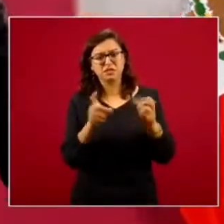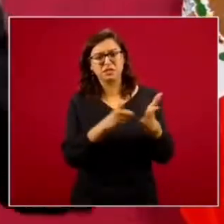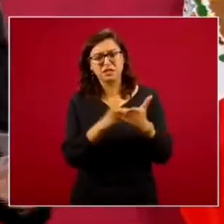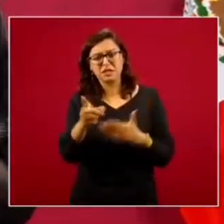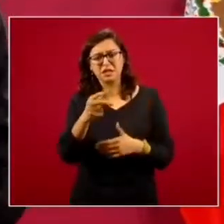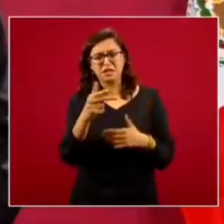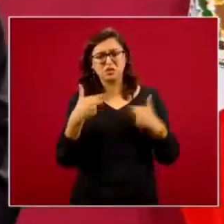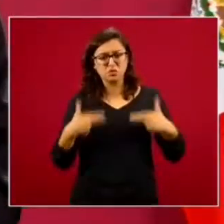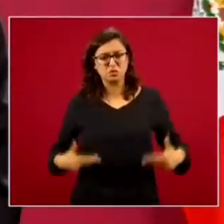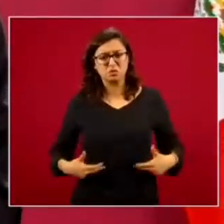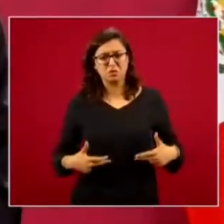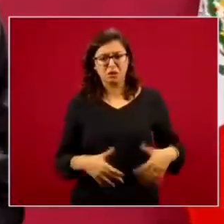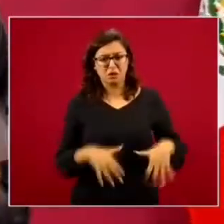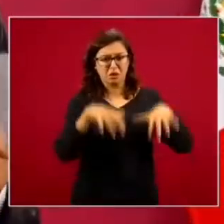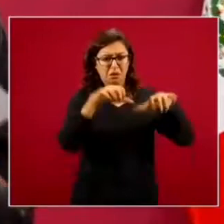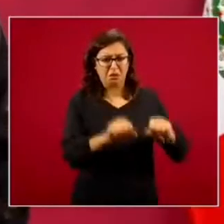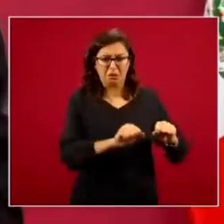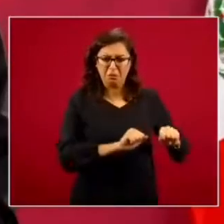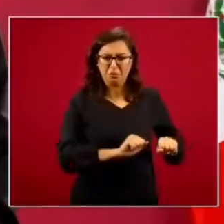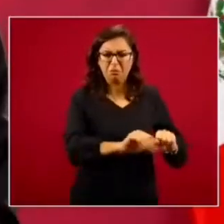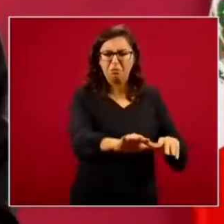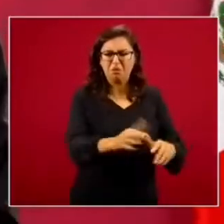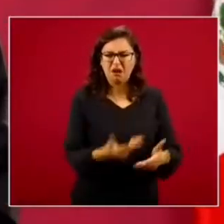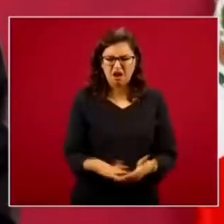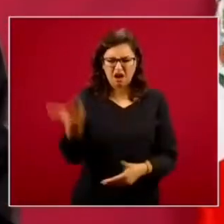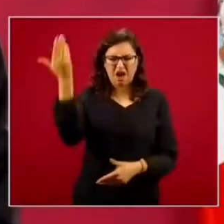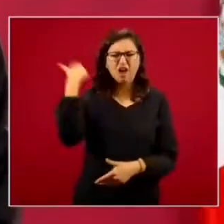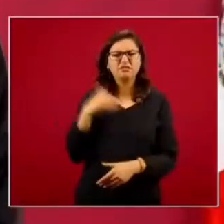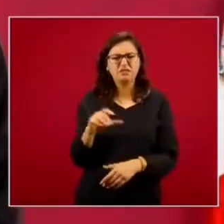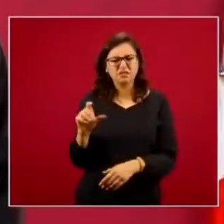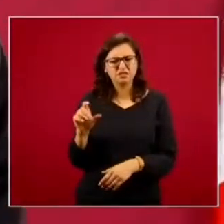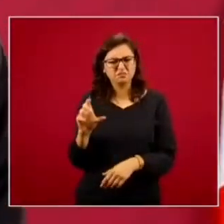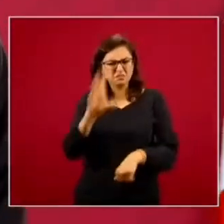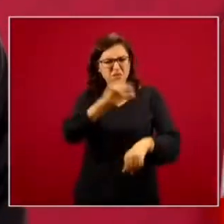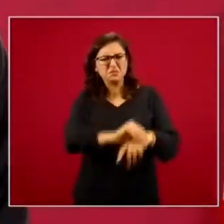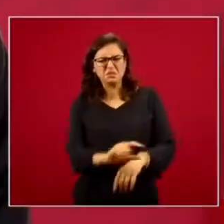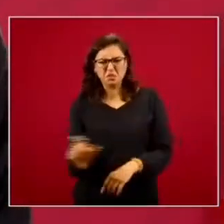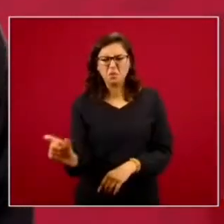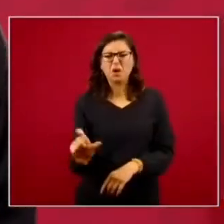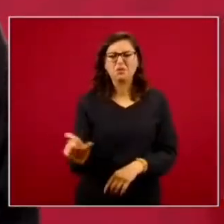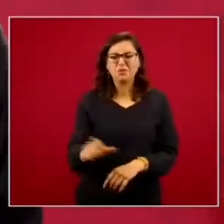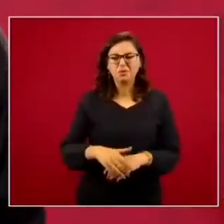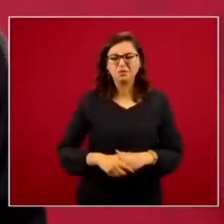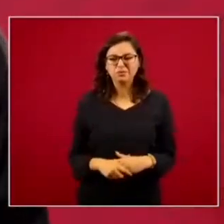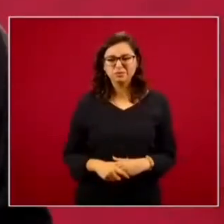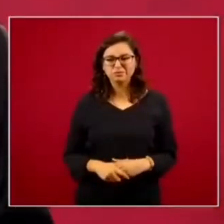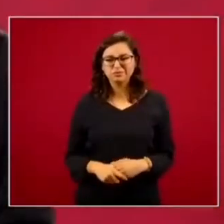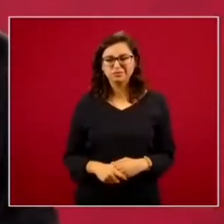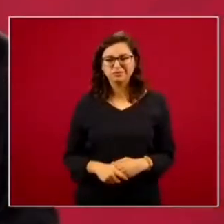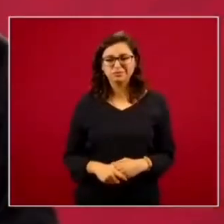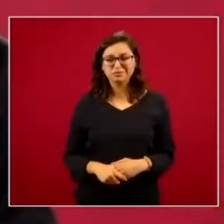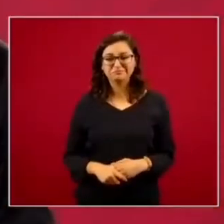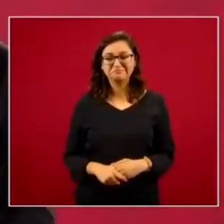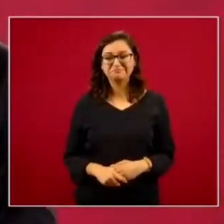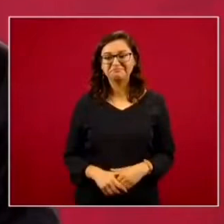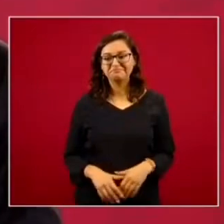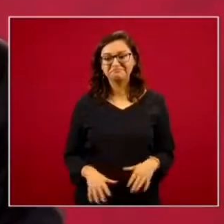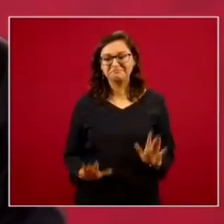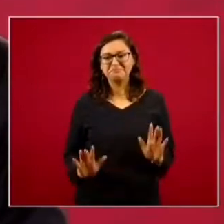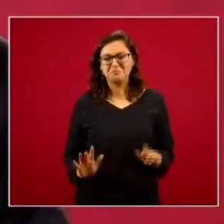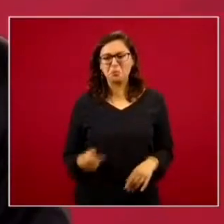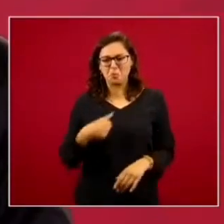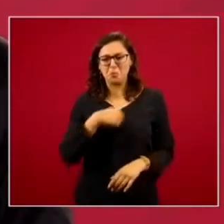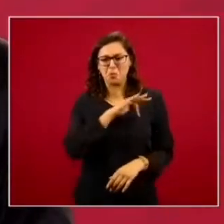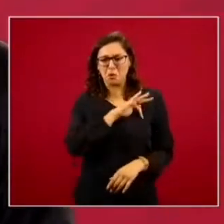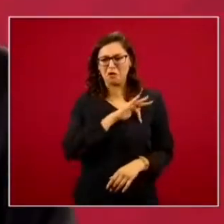había visto eso? Nunca. ya era para que hubiese entrado